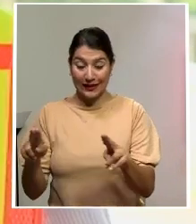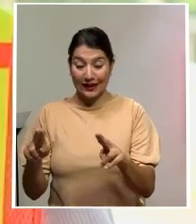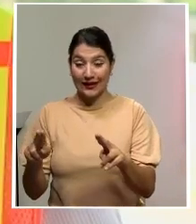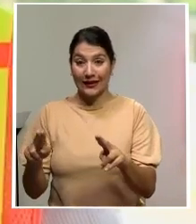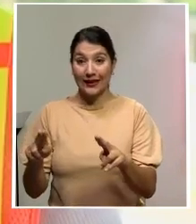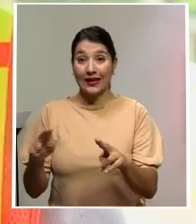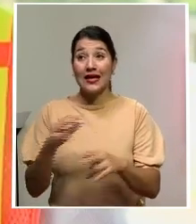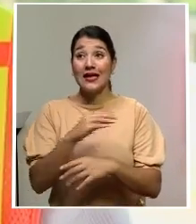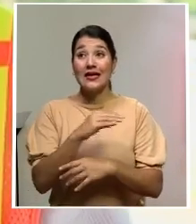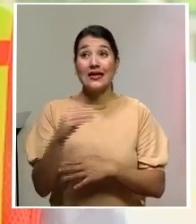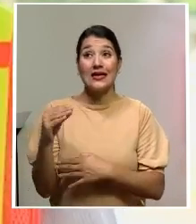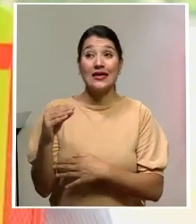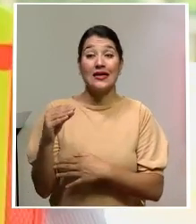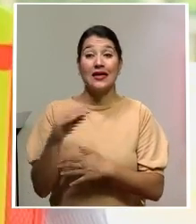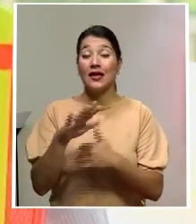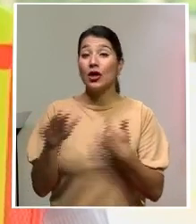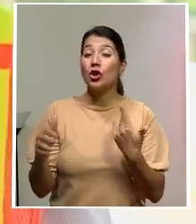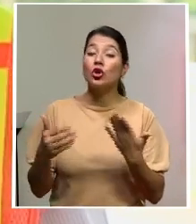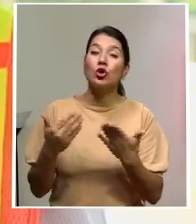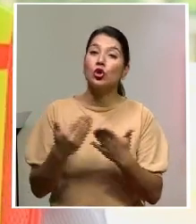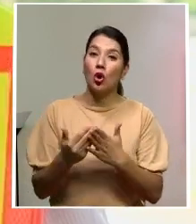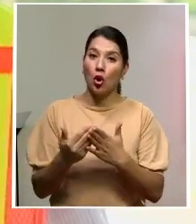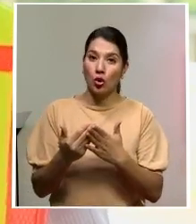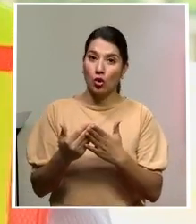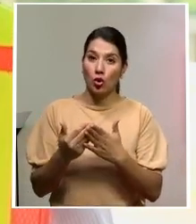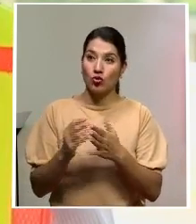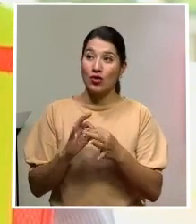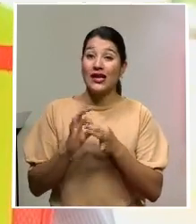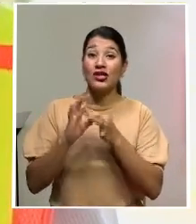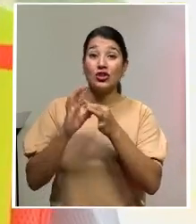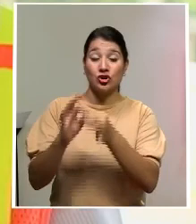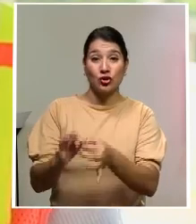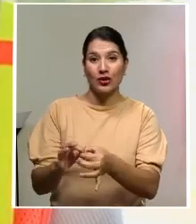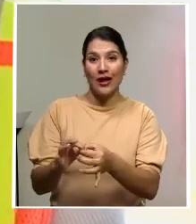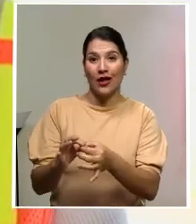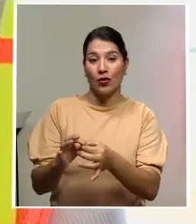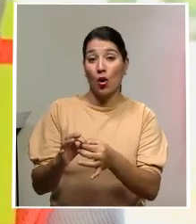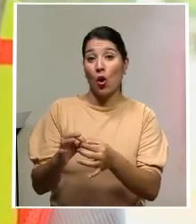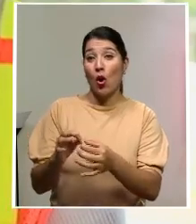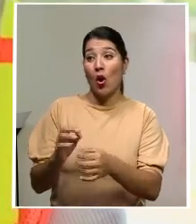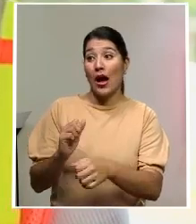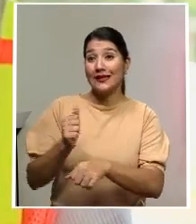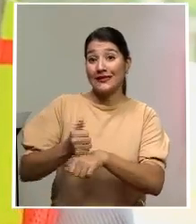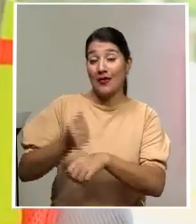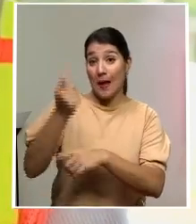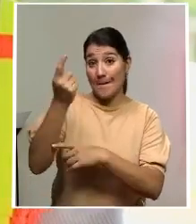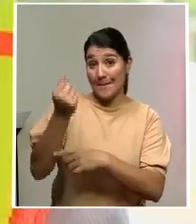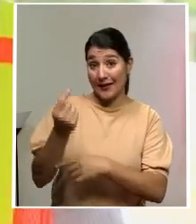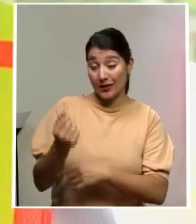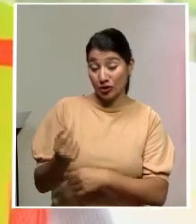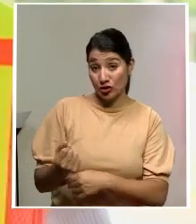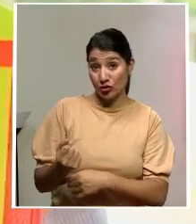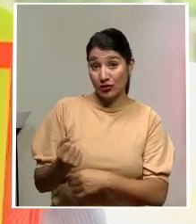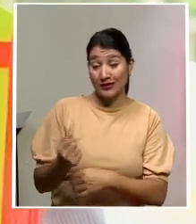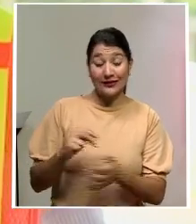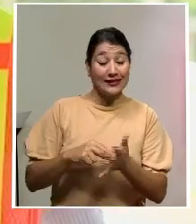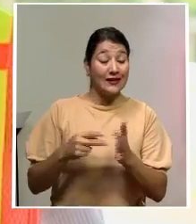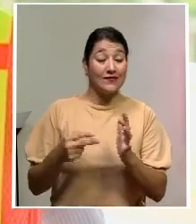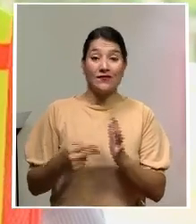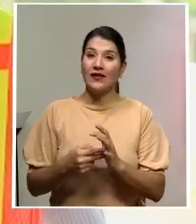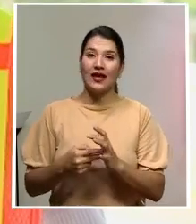y todo lo concerniente al modelo tarifario, que va a sufrir una estructuración